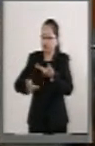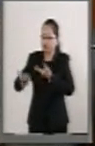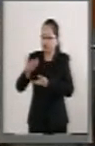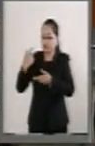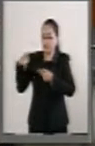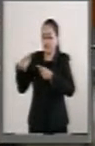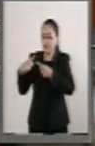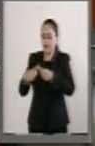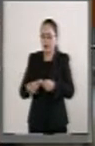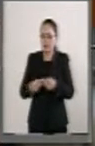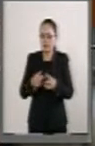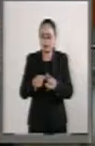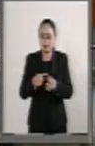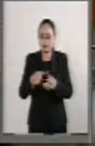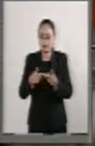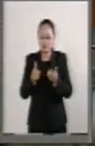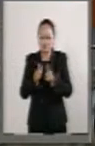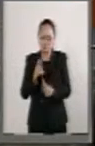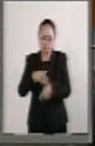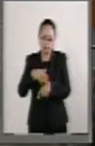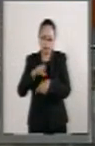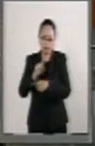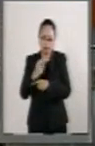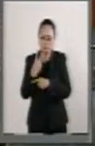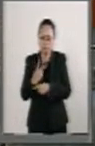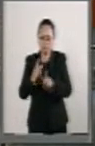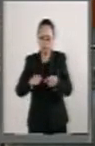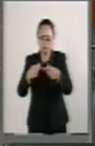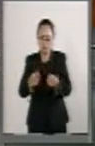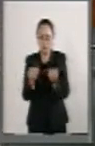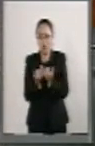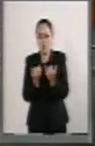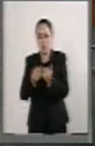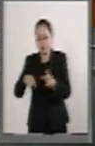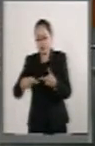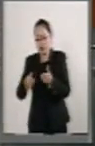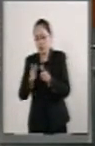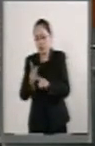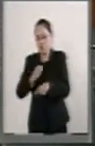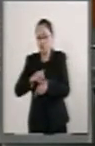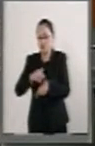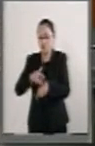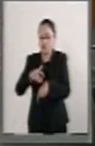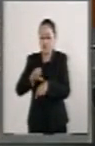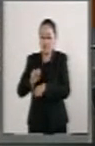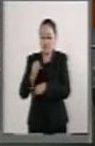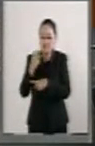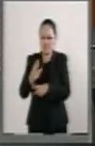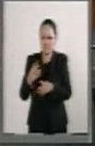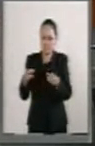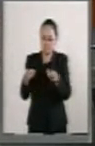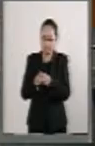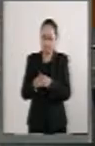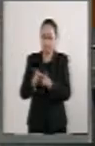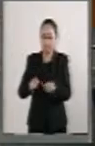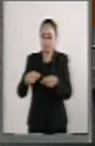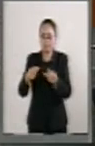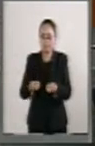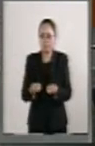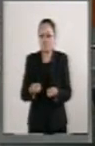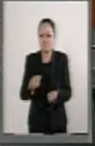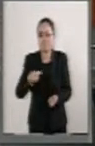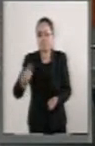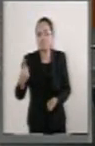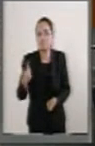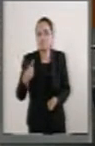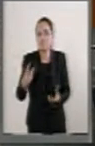este, de la legislatura pasada y de esta que estamos viviendo. Y particularmente